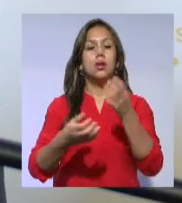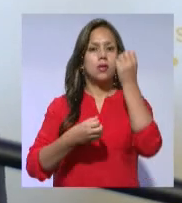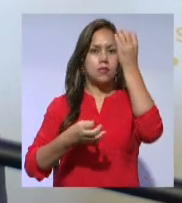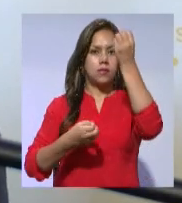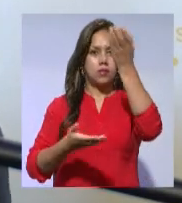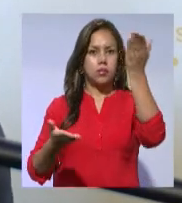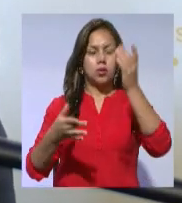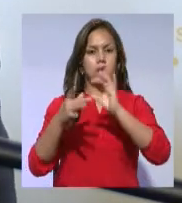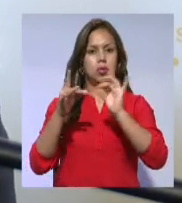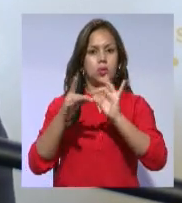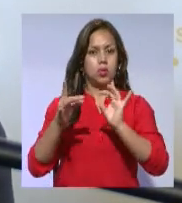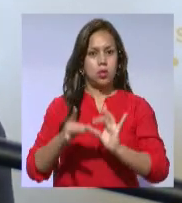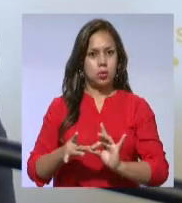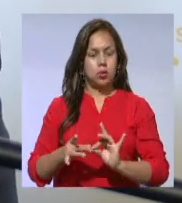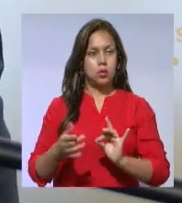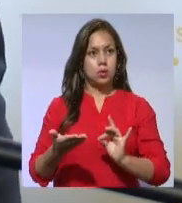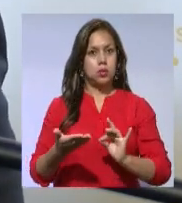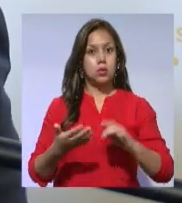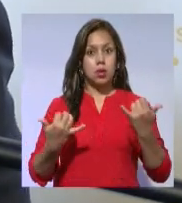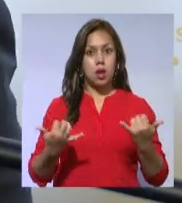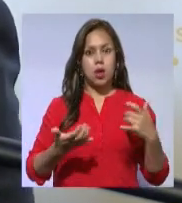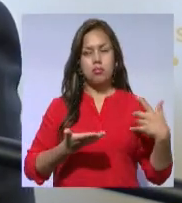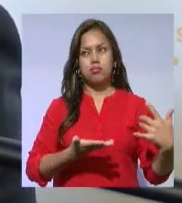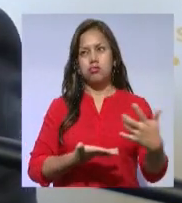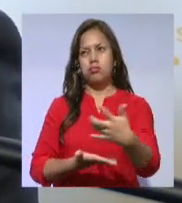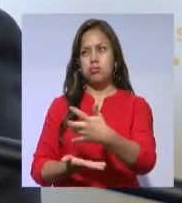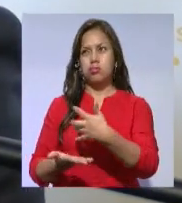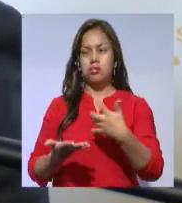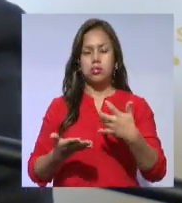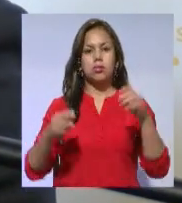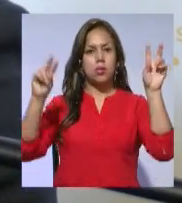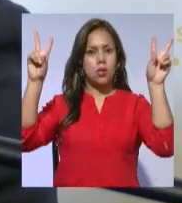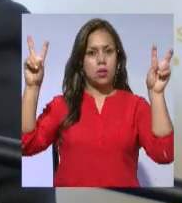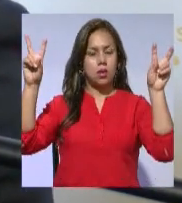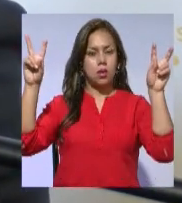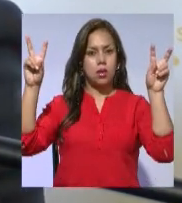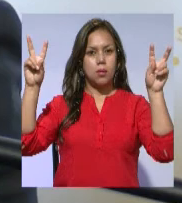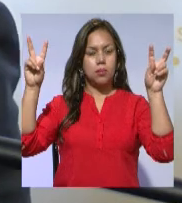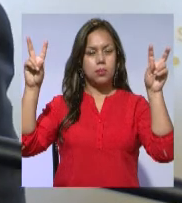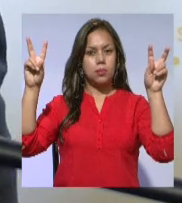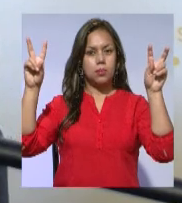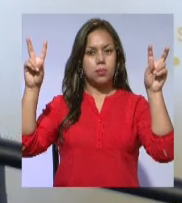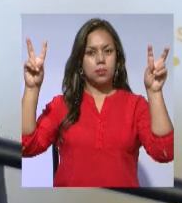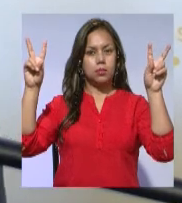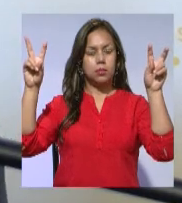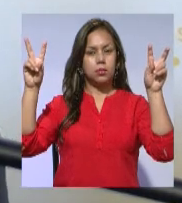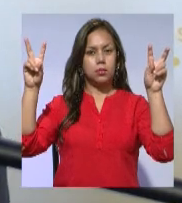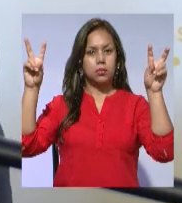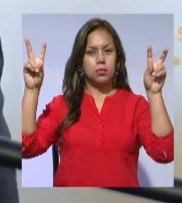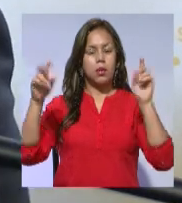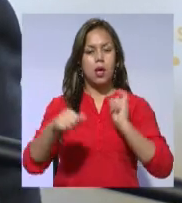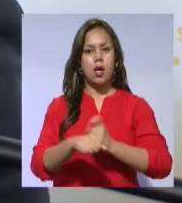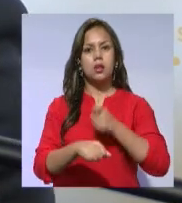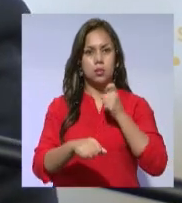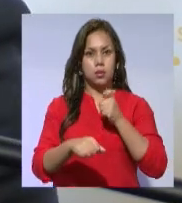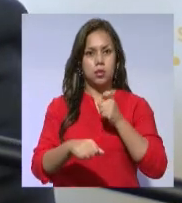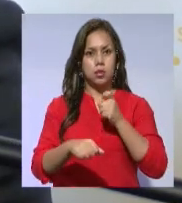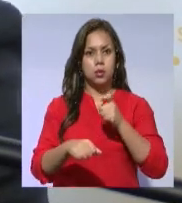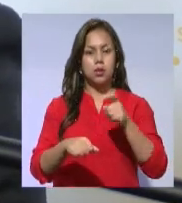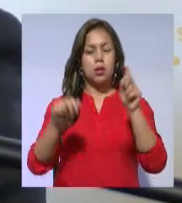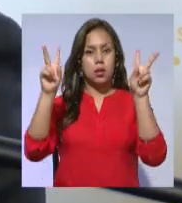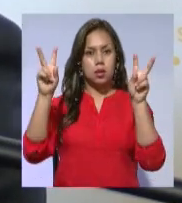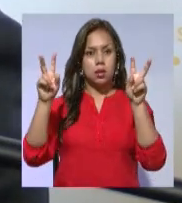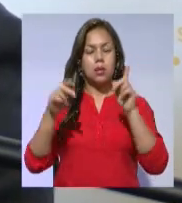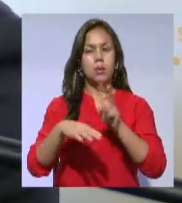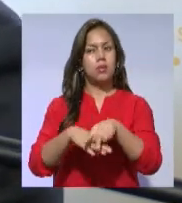ya la documentación que están requiriendo en el caso de en el caso específico de asuntos de